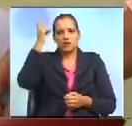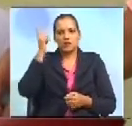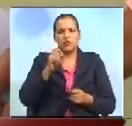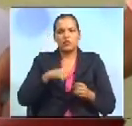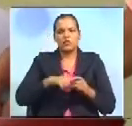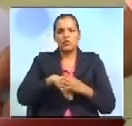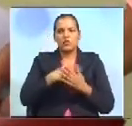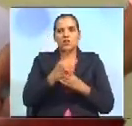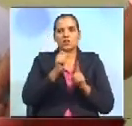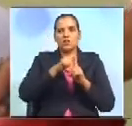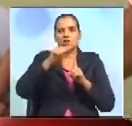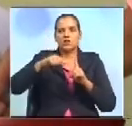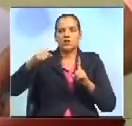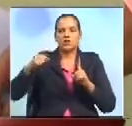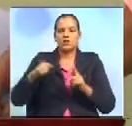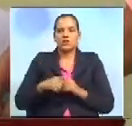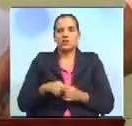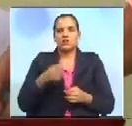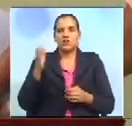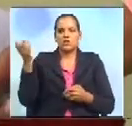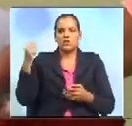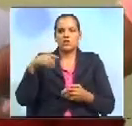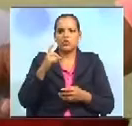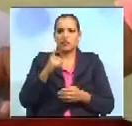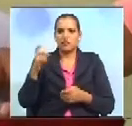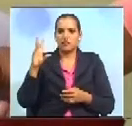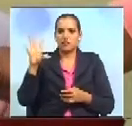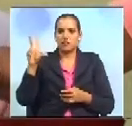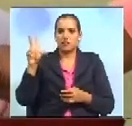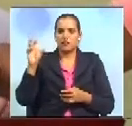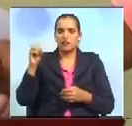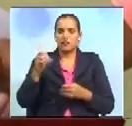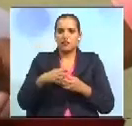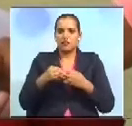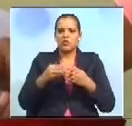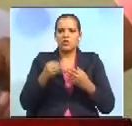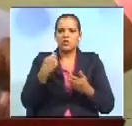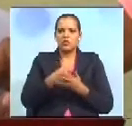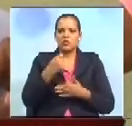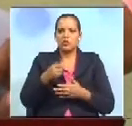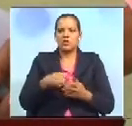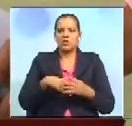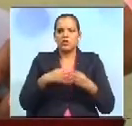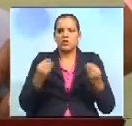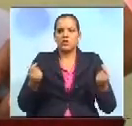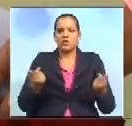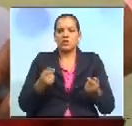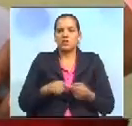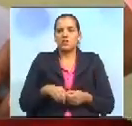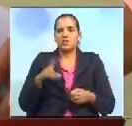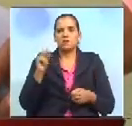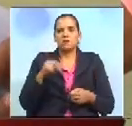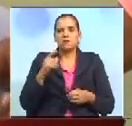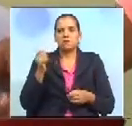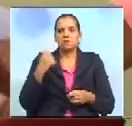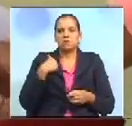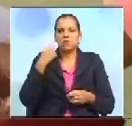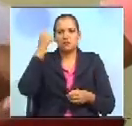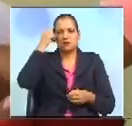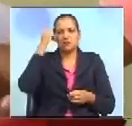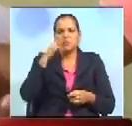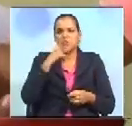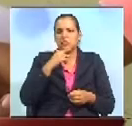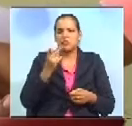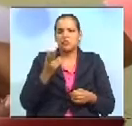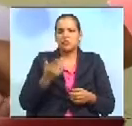sistema que ya hay 130 millones mejore la situación del agua potable? ¿Cuándo? ¿Cuándo? ¿De qué? De ano, pero yo